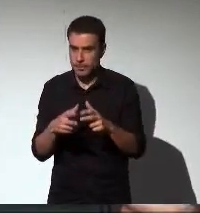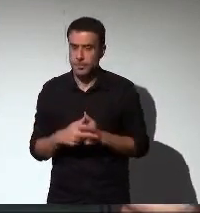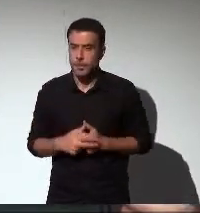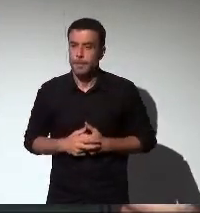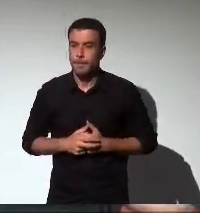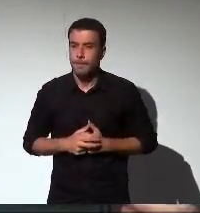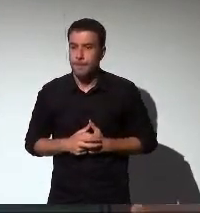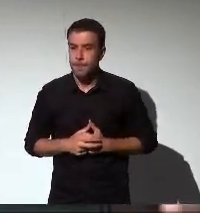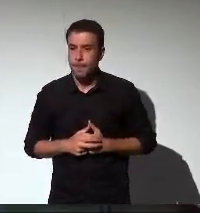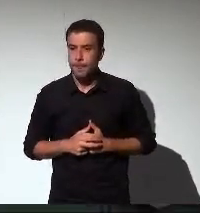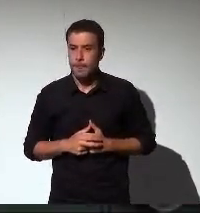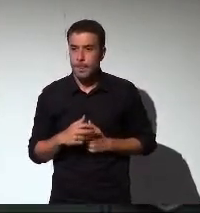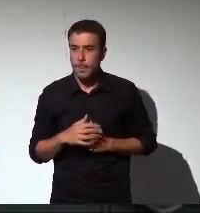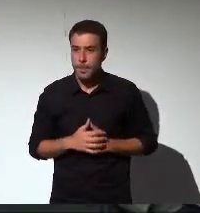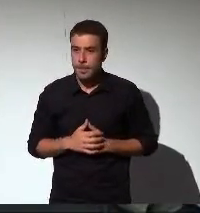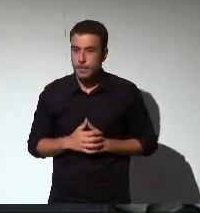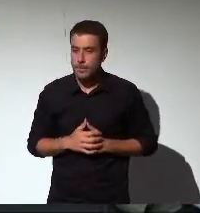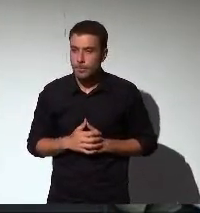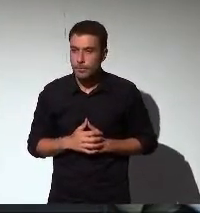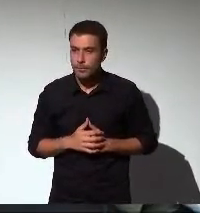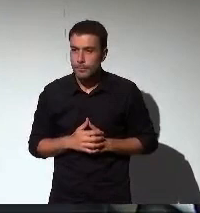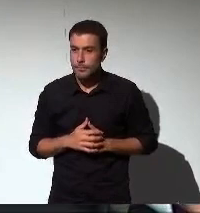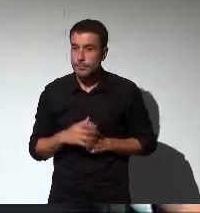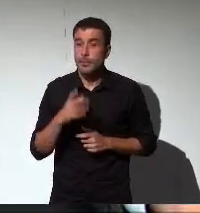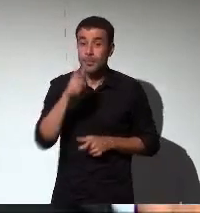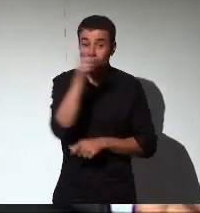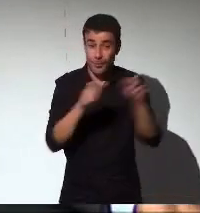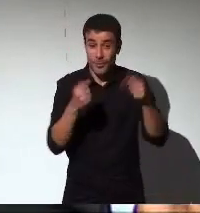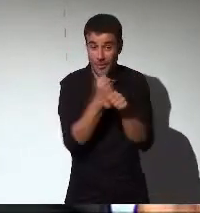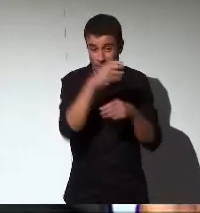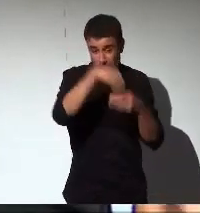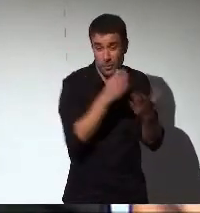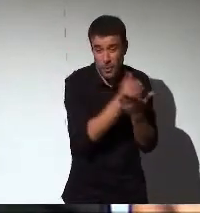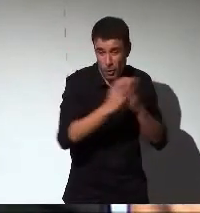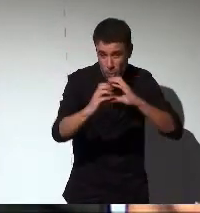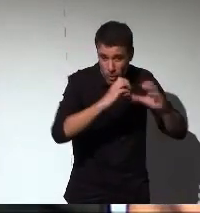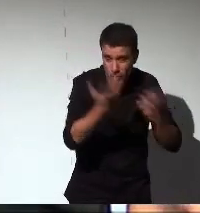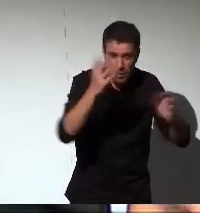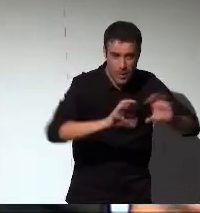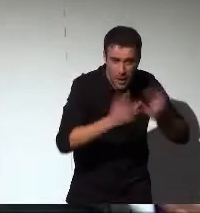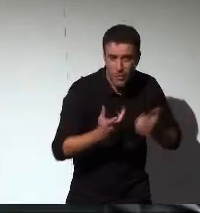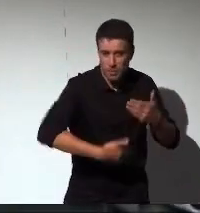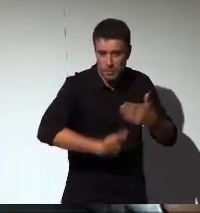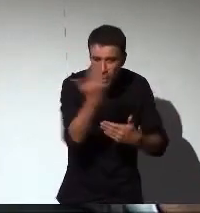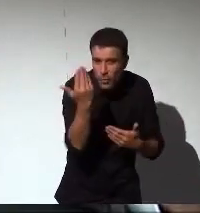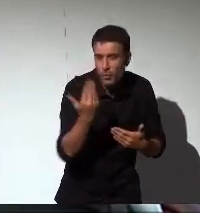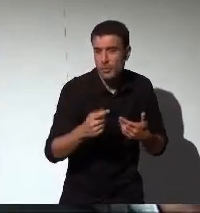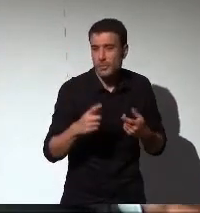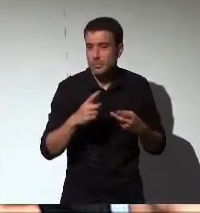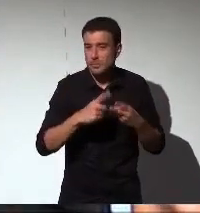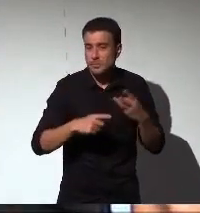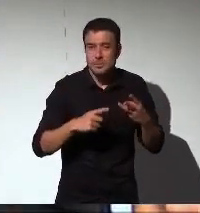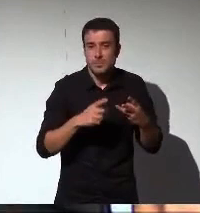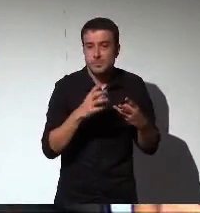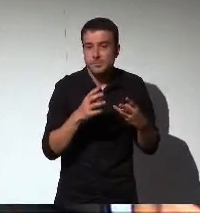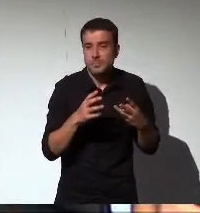recursos para abrir micrófonos en radio, abrir páginas en periódicos, y